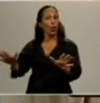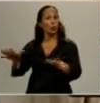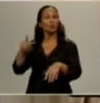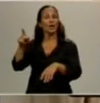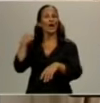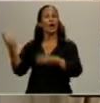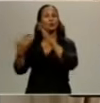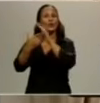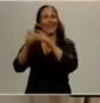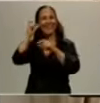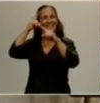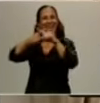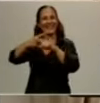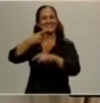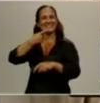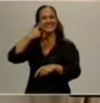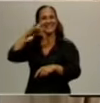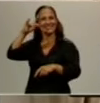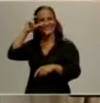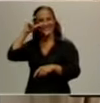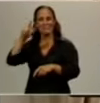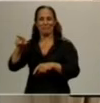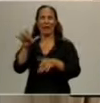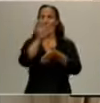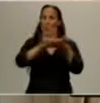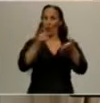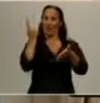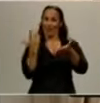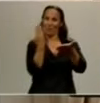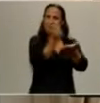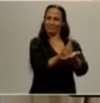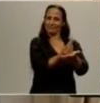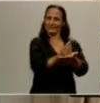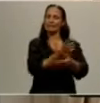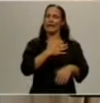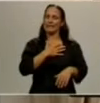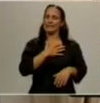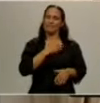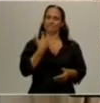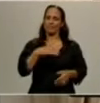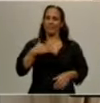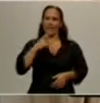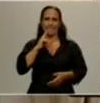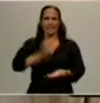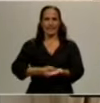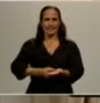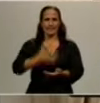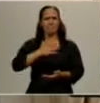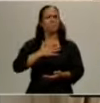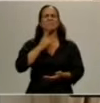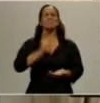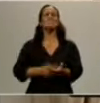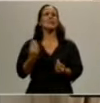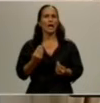autoridades de la ex CIDE y asumen las nuevas autoridades, tomar decisiones. La primera,